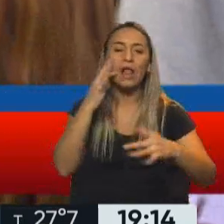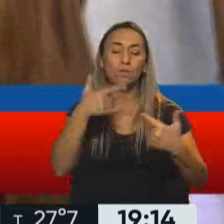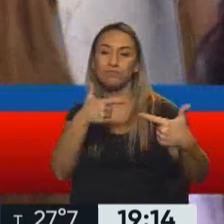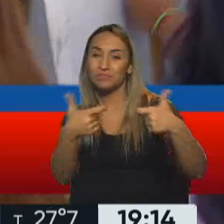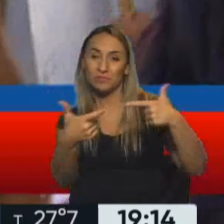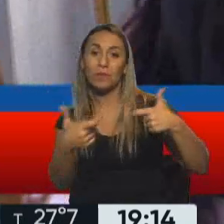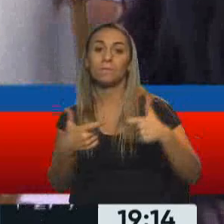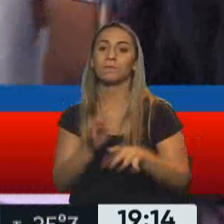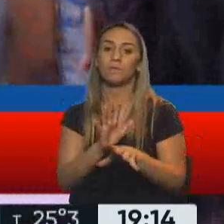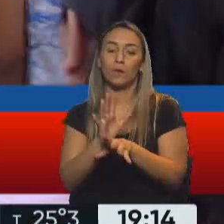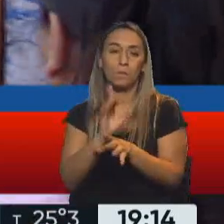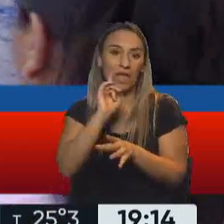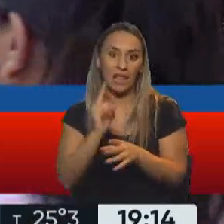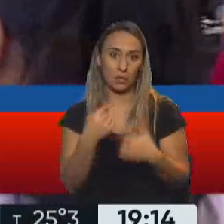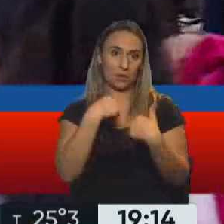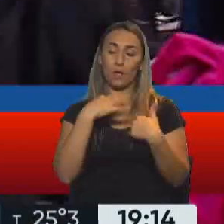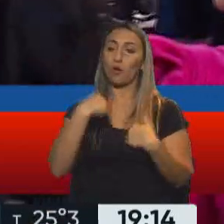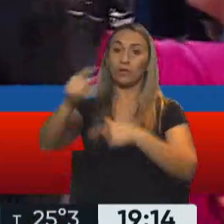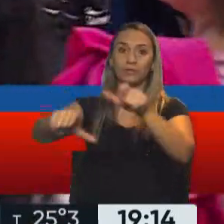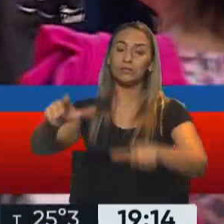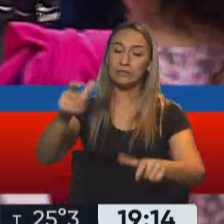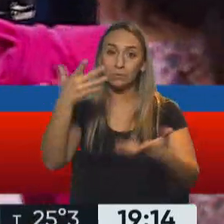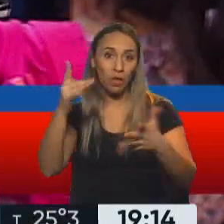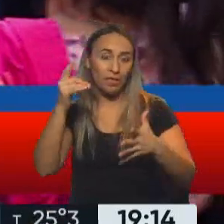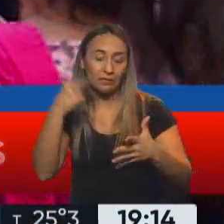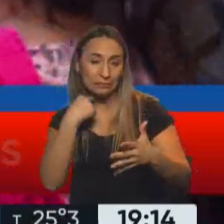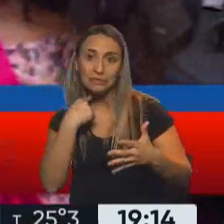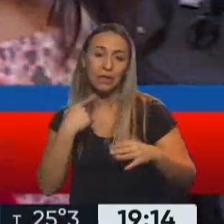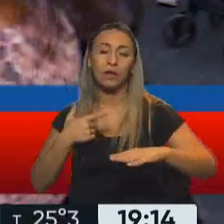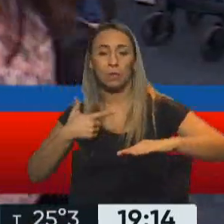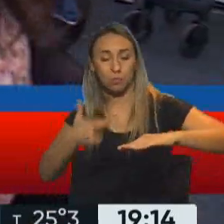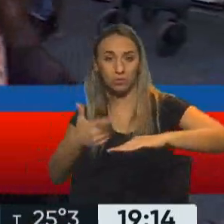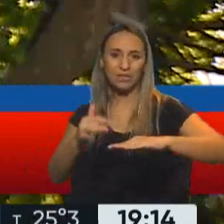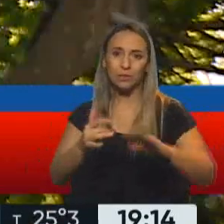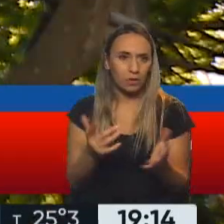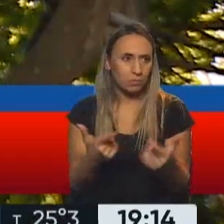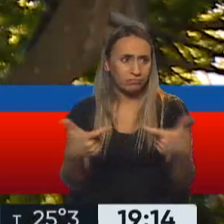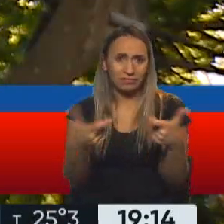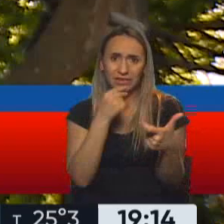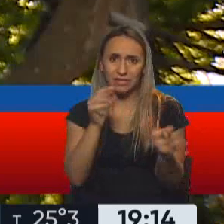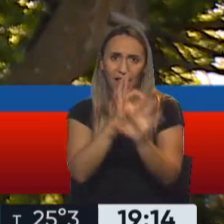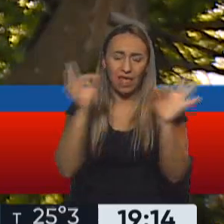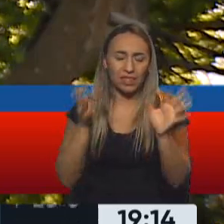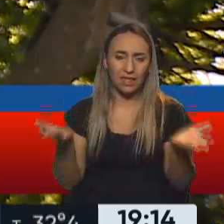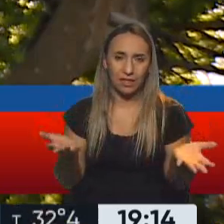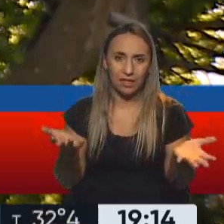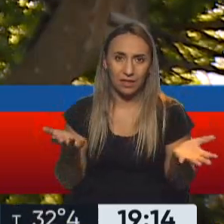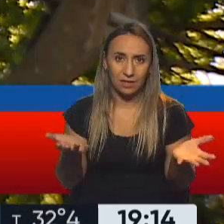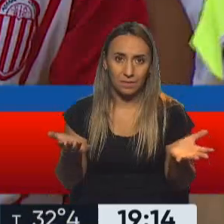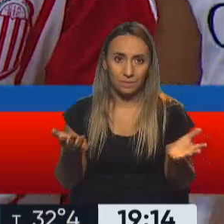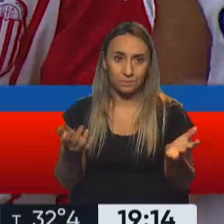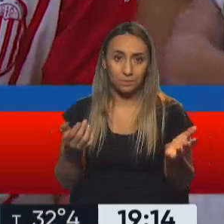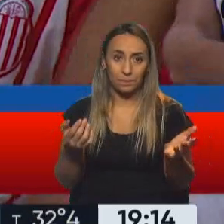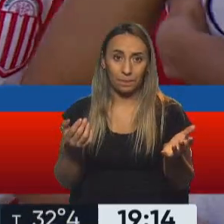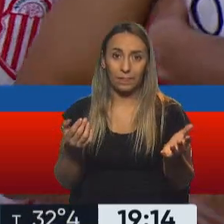para terceros, que haya, por ejemplo, un enfrentamiento armado. No lo hubo, pero además de no haberlo, lo que hubo fue,